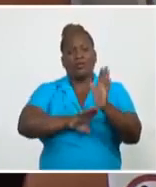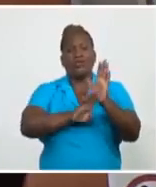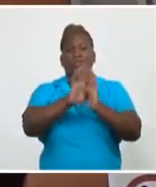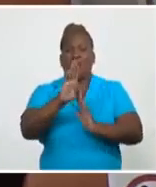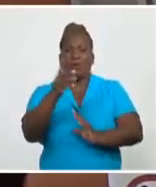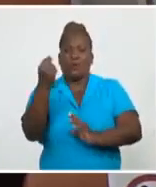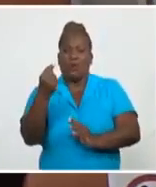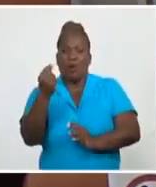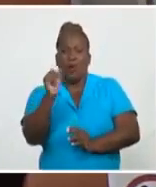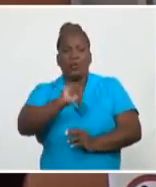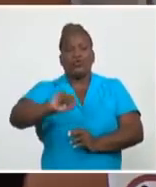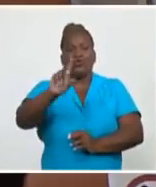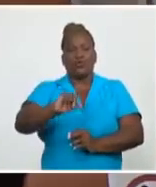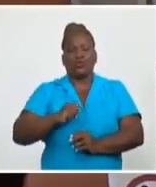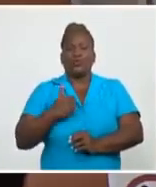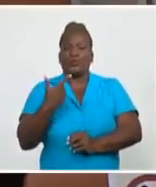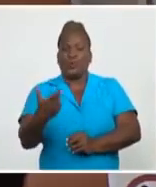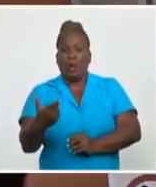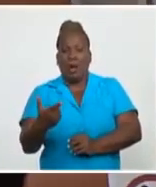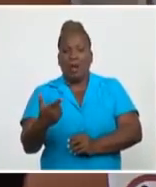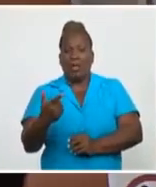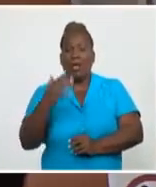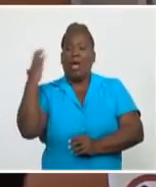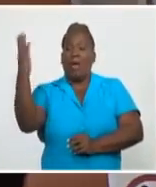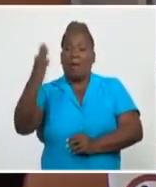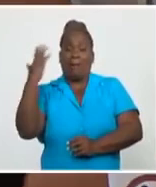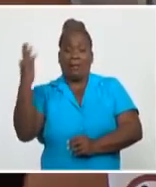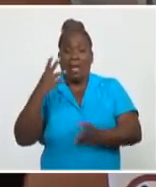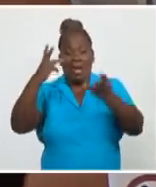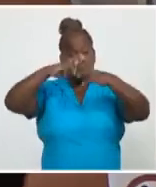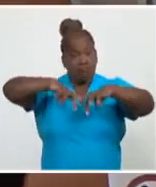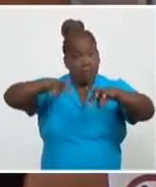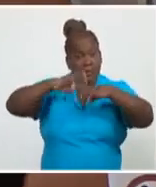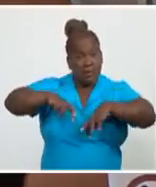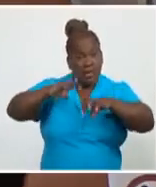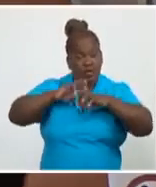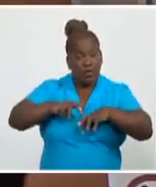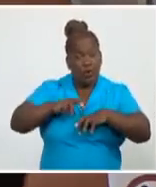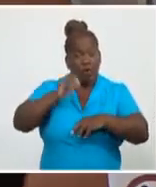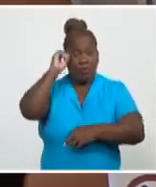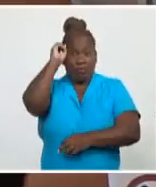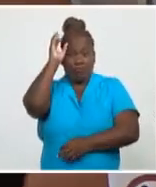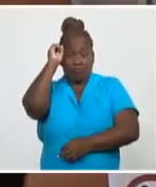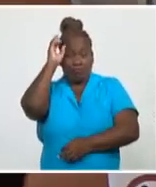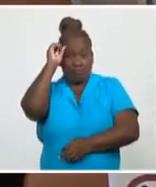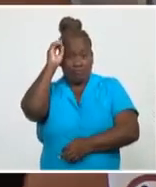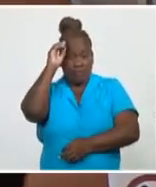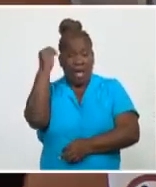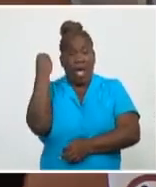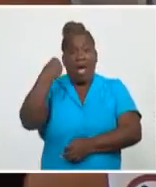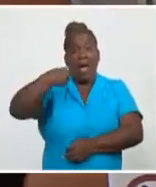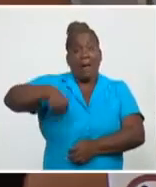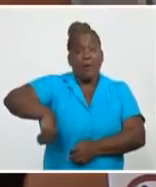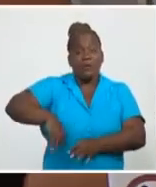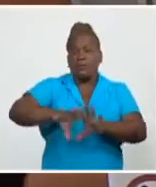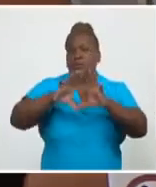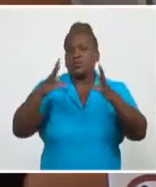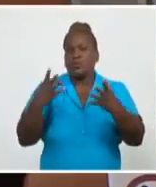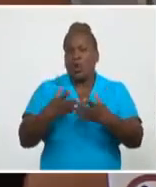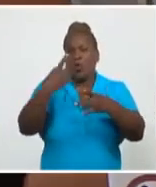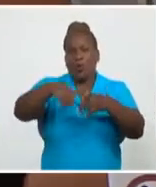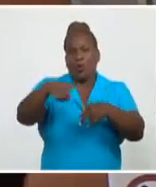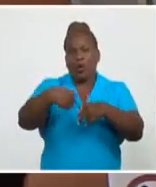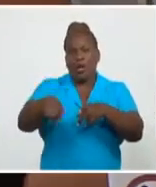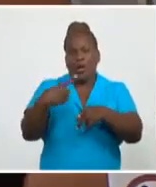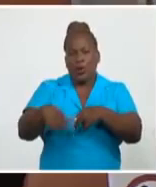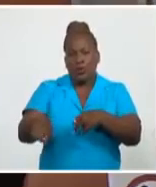productivo, socioculturales, ambientales, institucionales, de investigación, desarrollo e innovación. Aprovechar y movilizar todos aquellos recursos